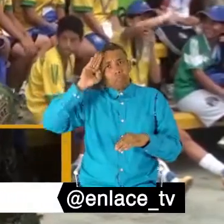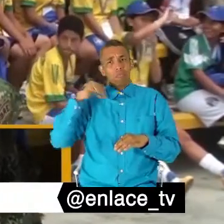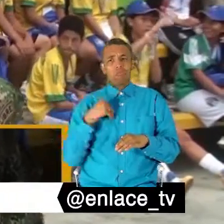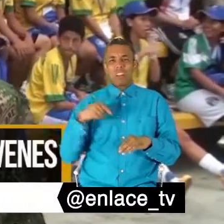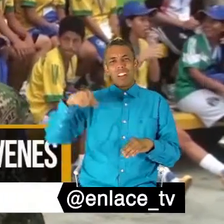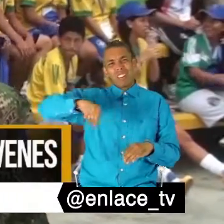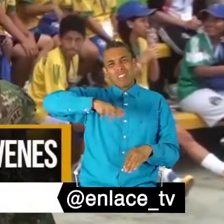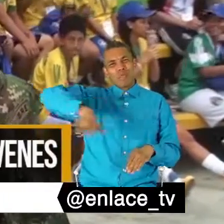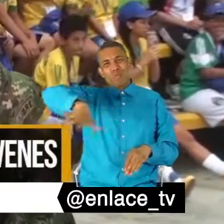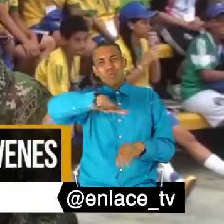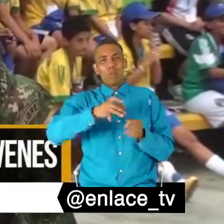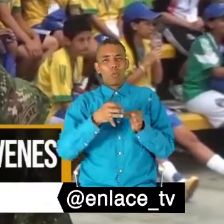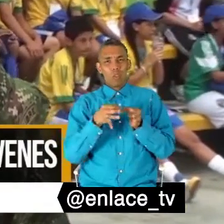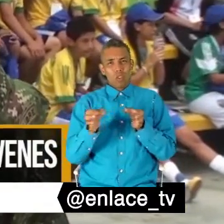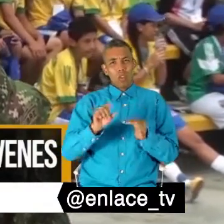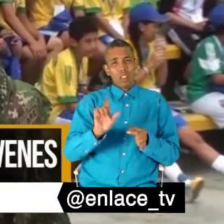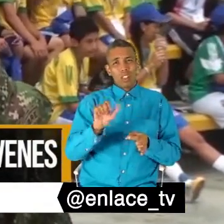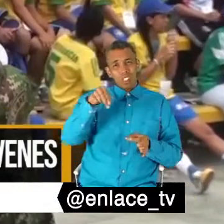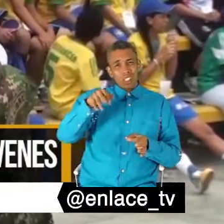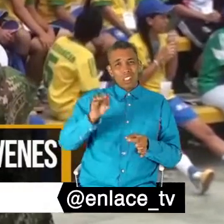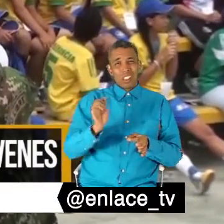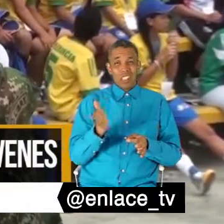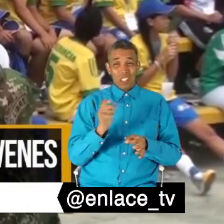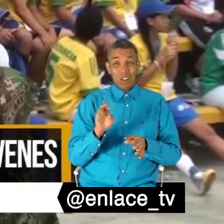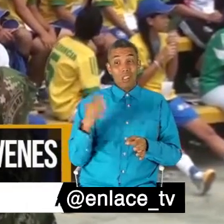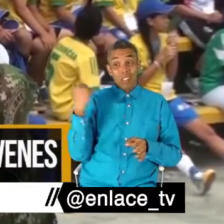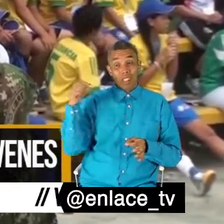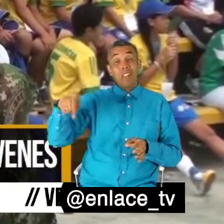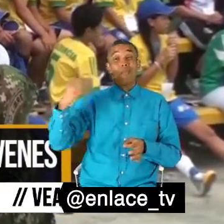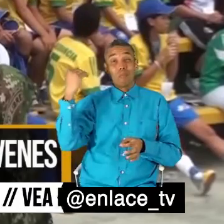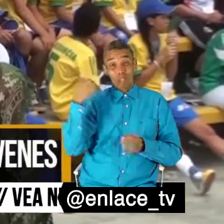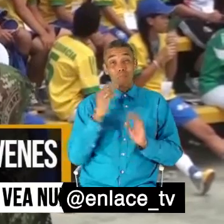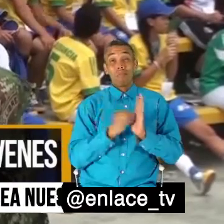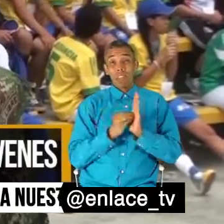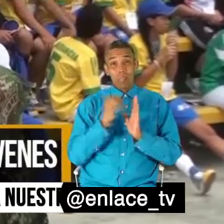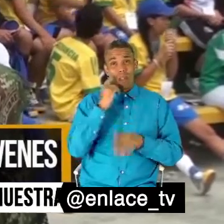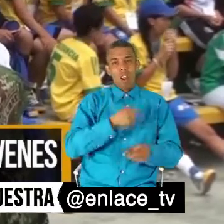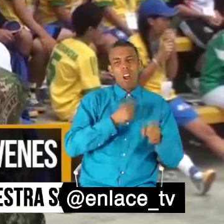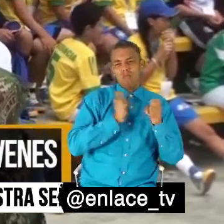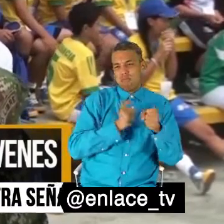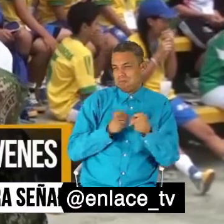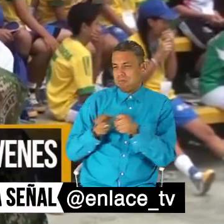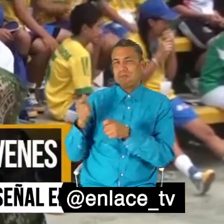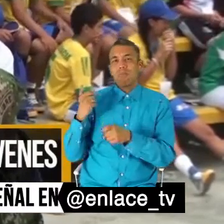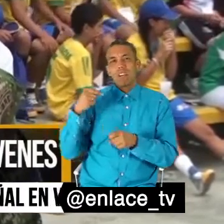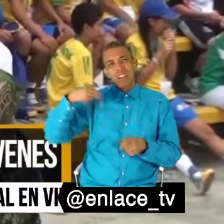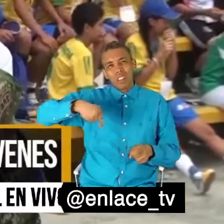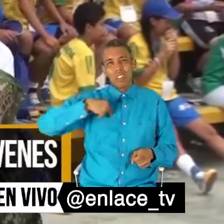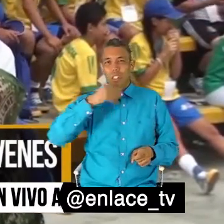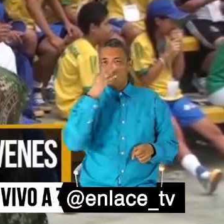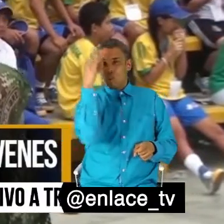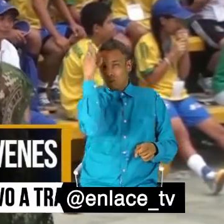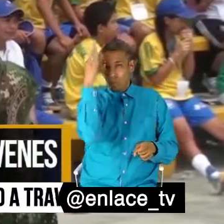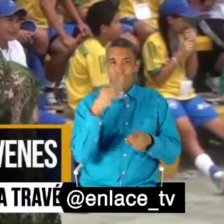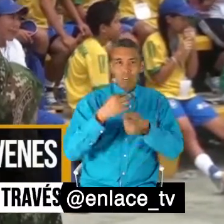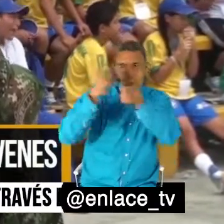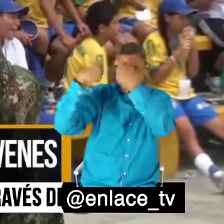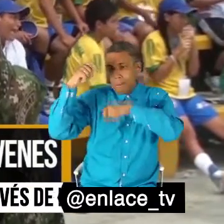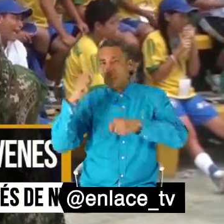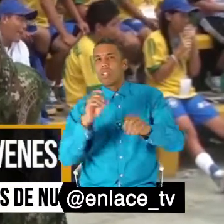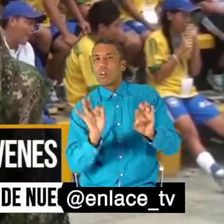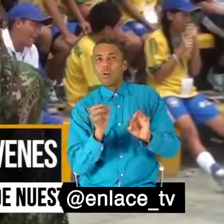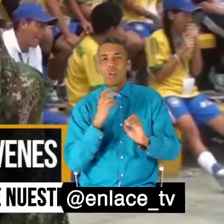municipios más golpeados por la violencia, desafortunadamente por los flagelos del narcotráfico, de la minería criminal. Y